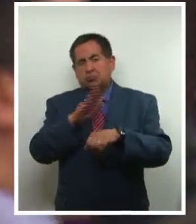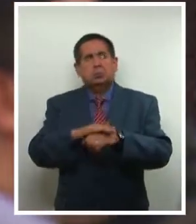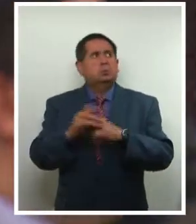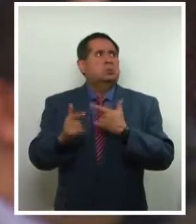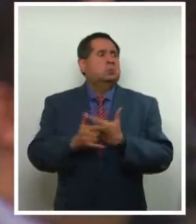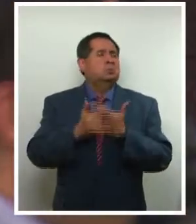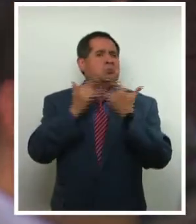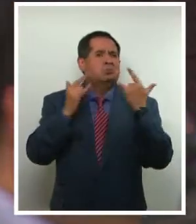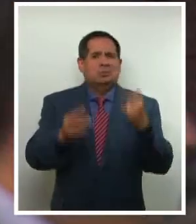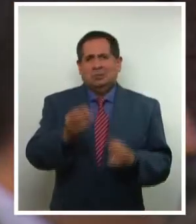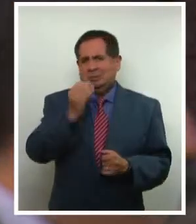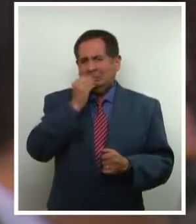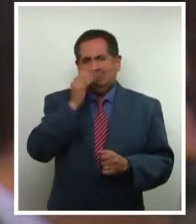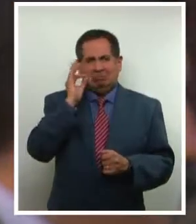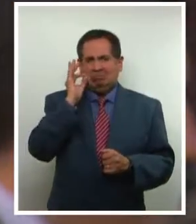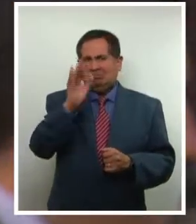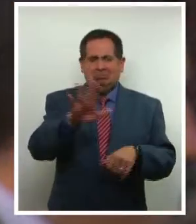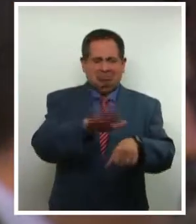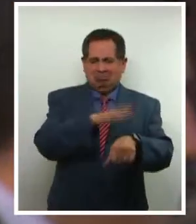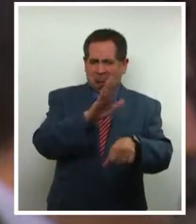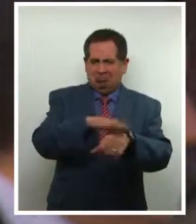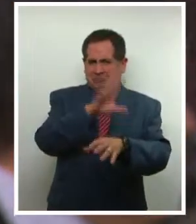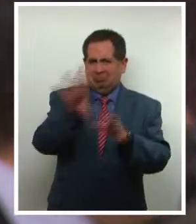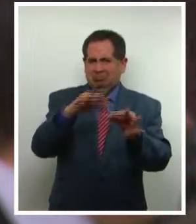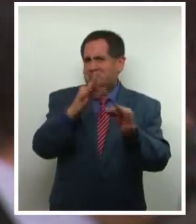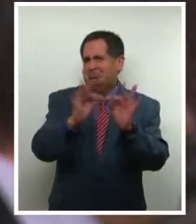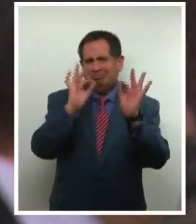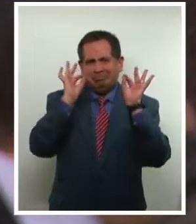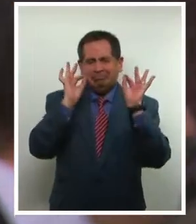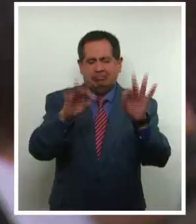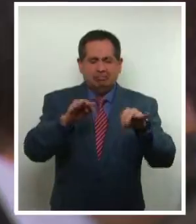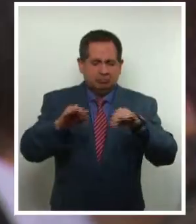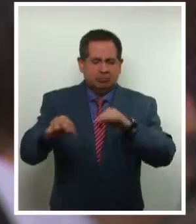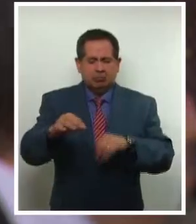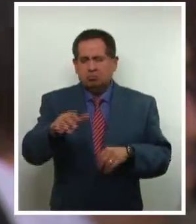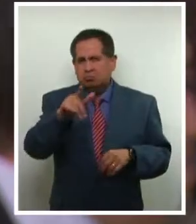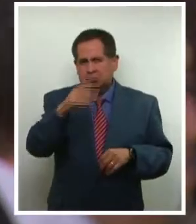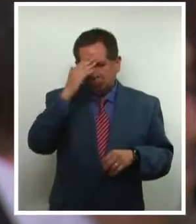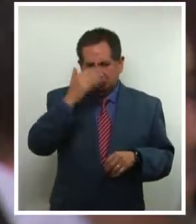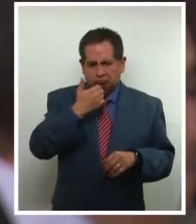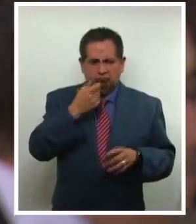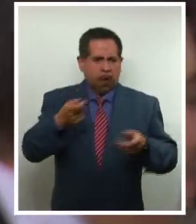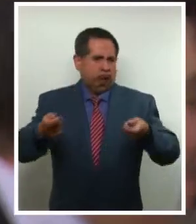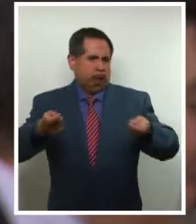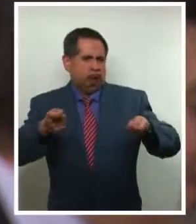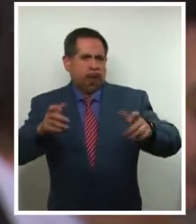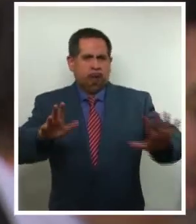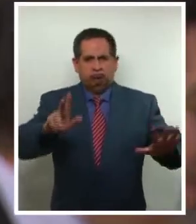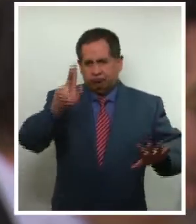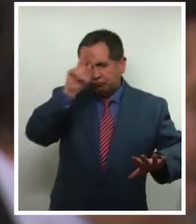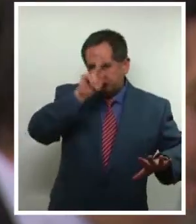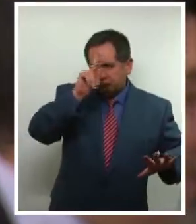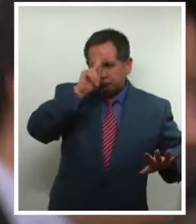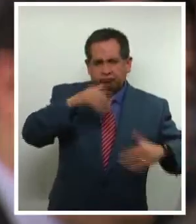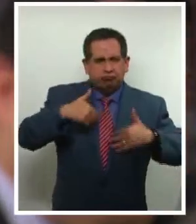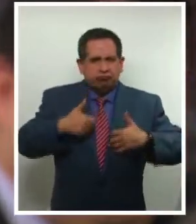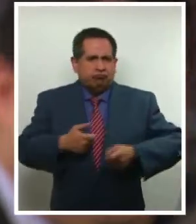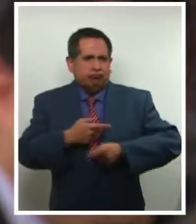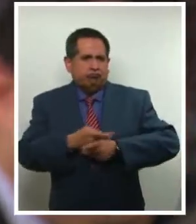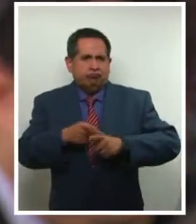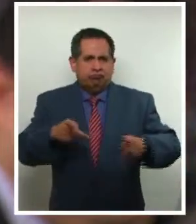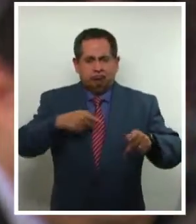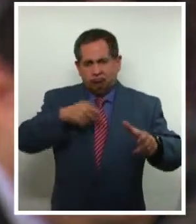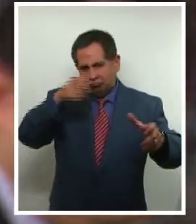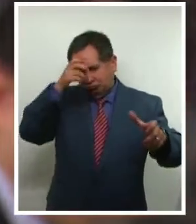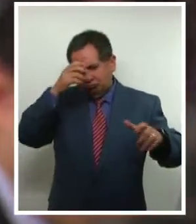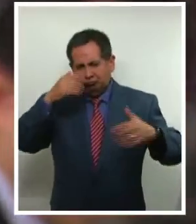histórico en todos sentidos, en su talento para conducir, en su prudencia y en su